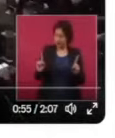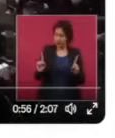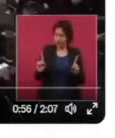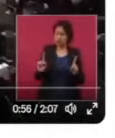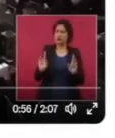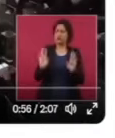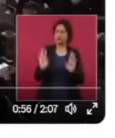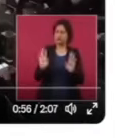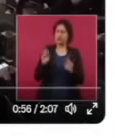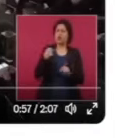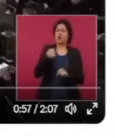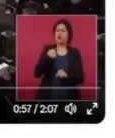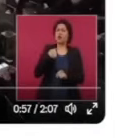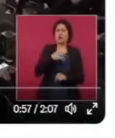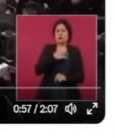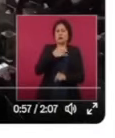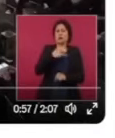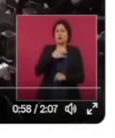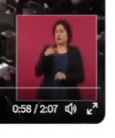réplica,